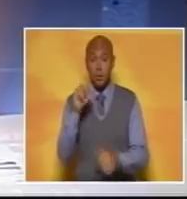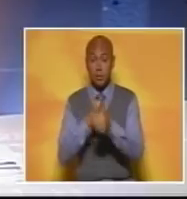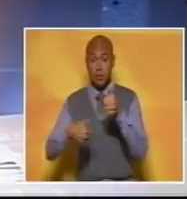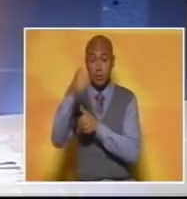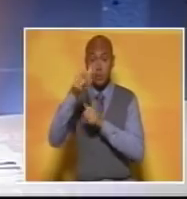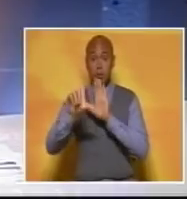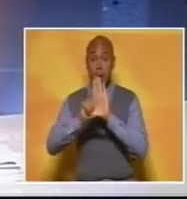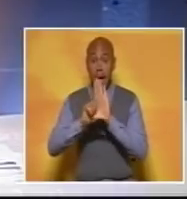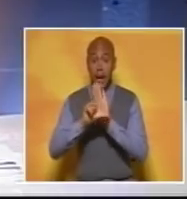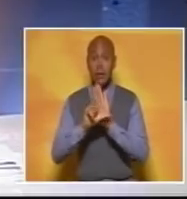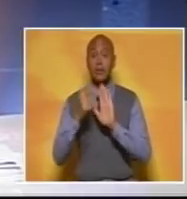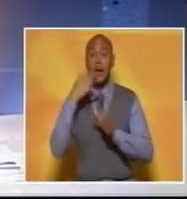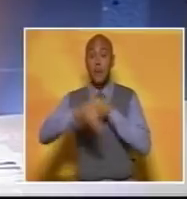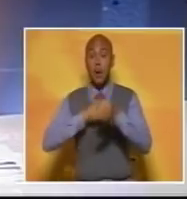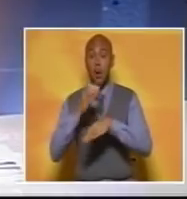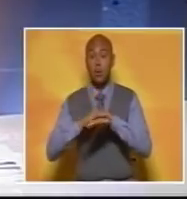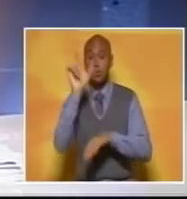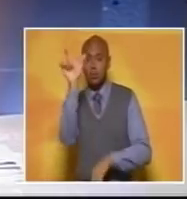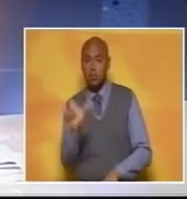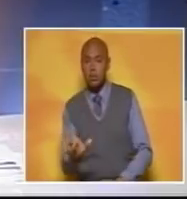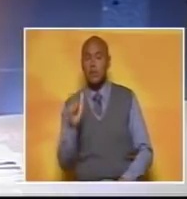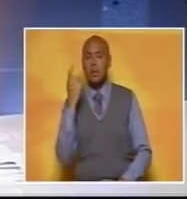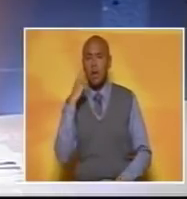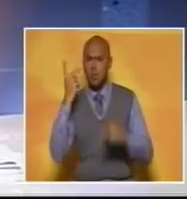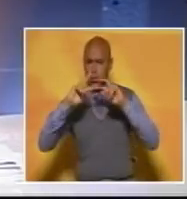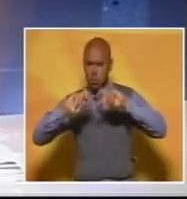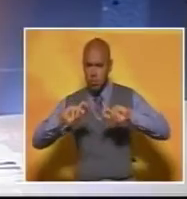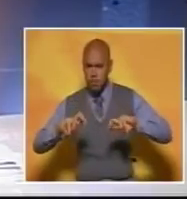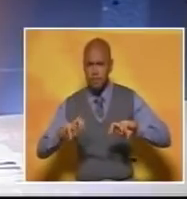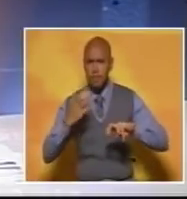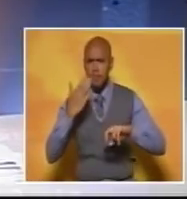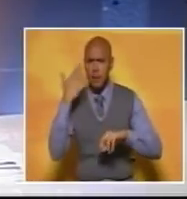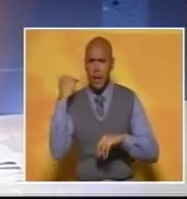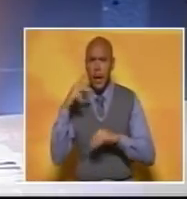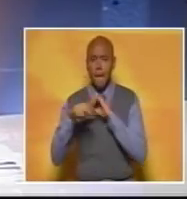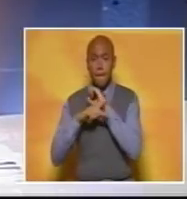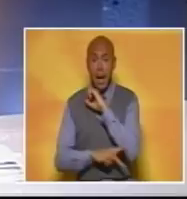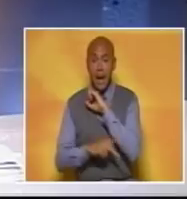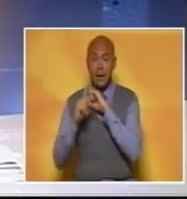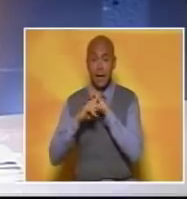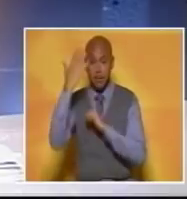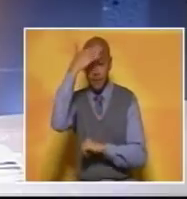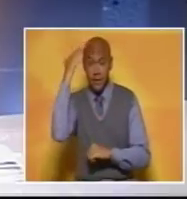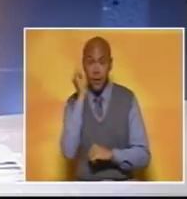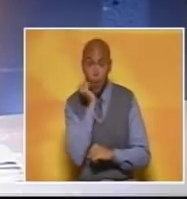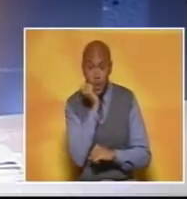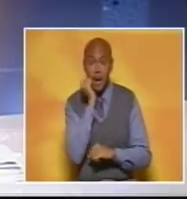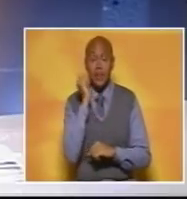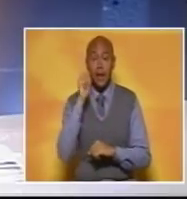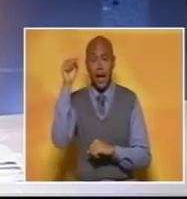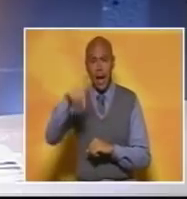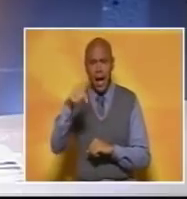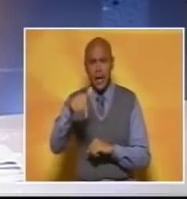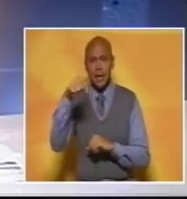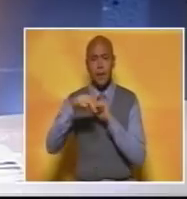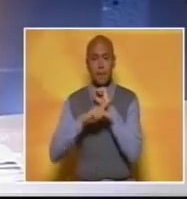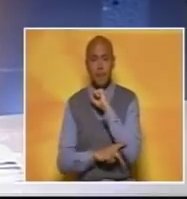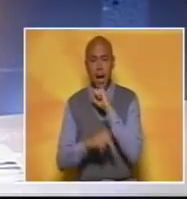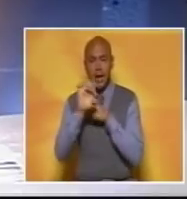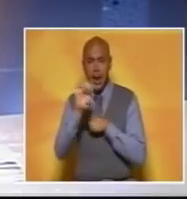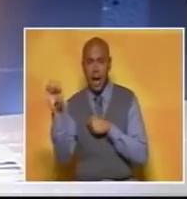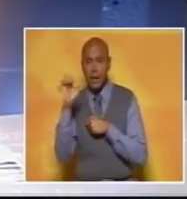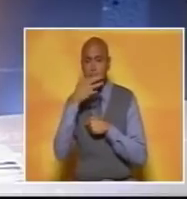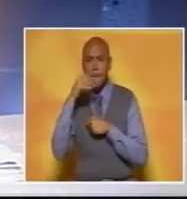República, Tarek William Saab, informó que investigarán los hechos ocurridos en el Parque Generalísimo Francisco de Miranda, conocido como el Parque del Este, durante